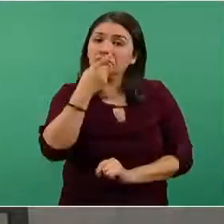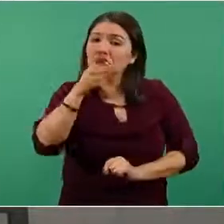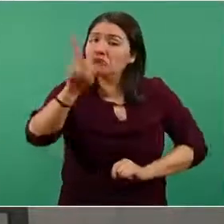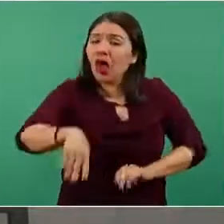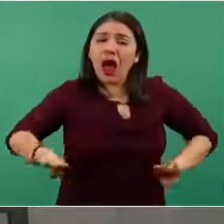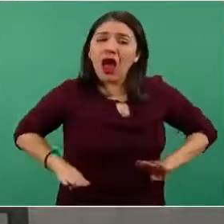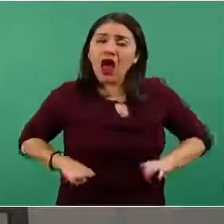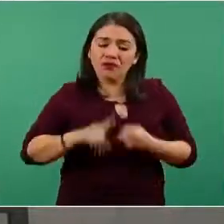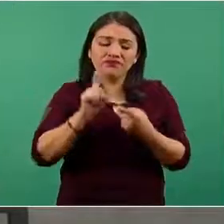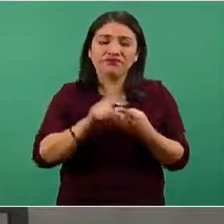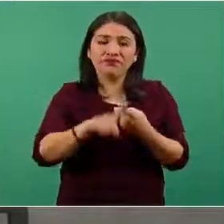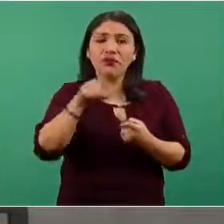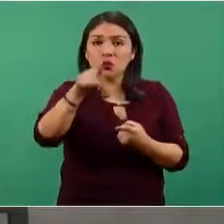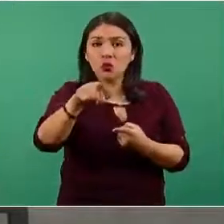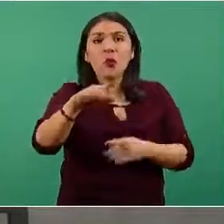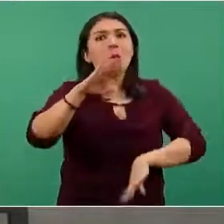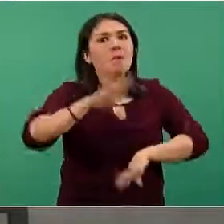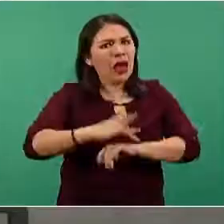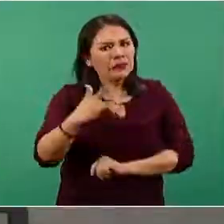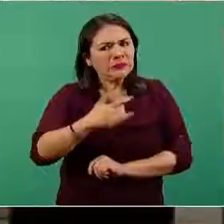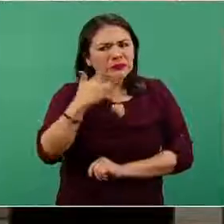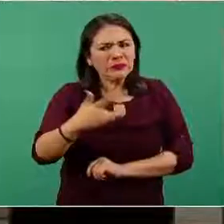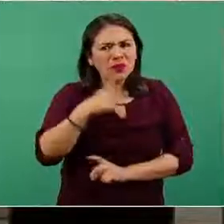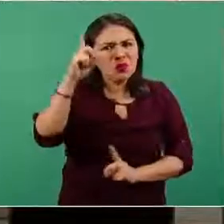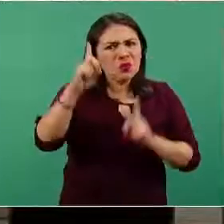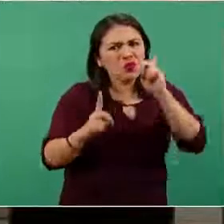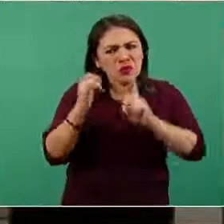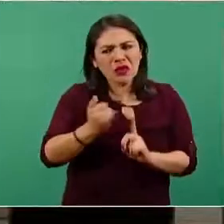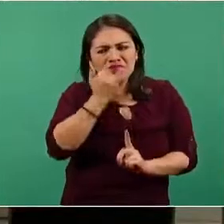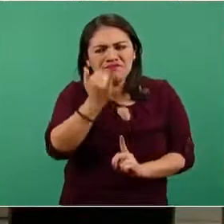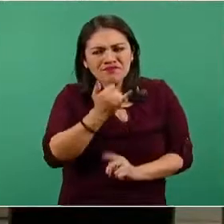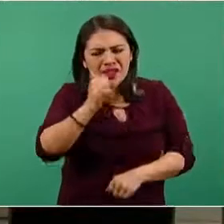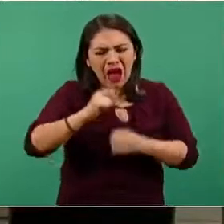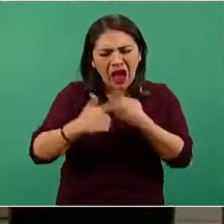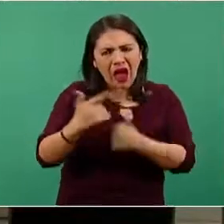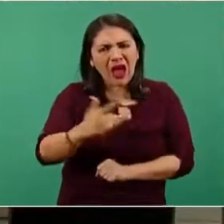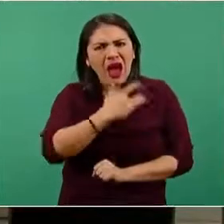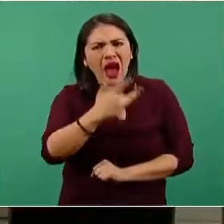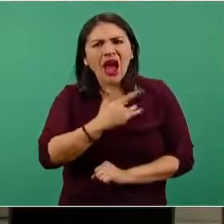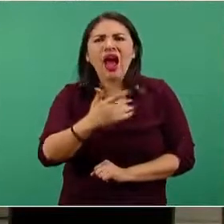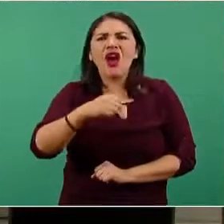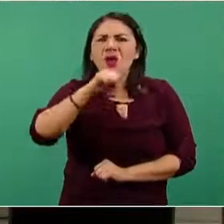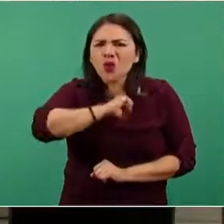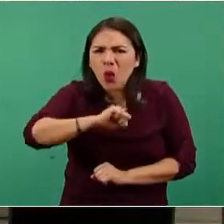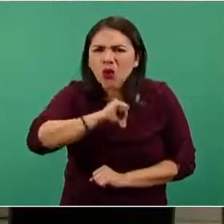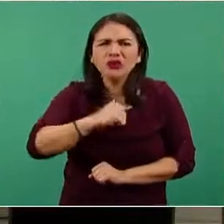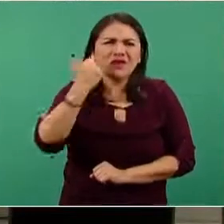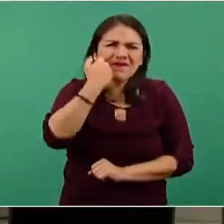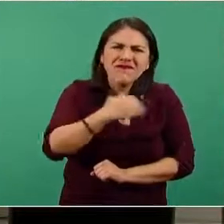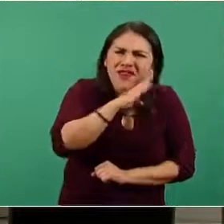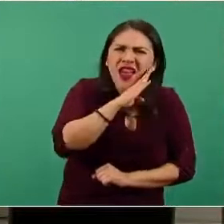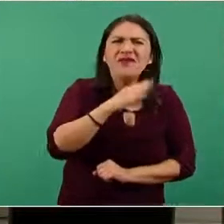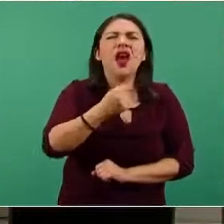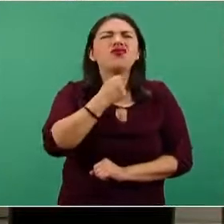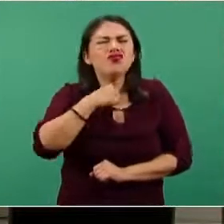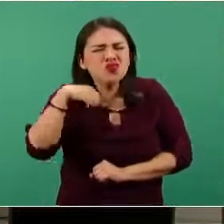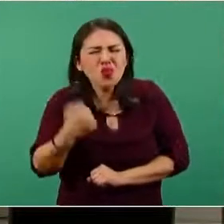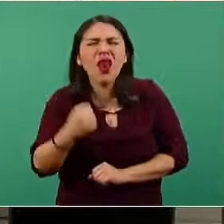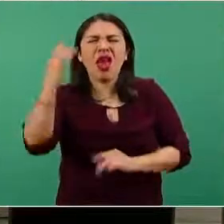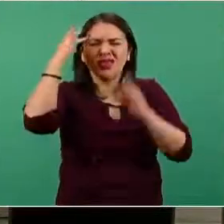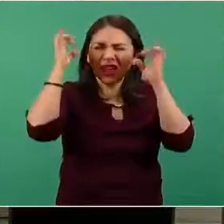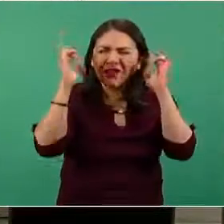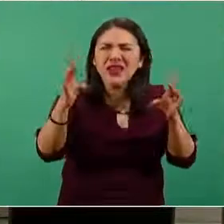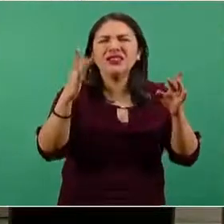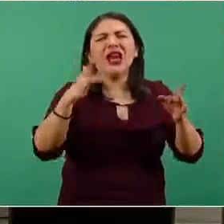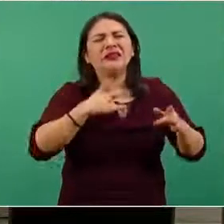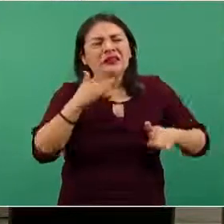es, uno, tener un alto grado de sospecha, cualquier síntoma, fiebre, tos, dolor de cabeza, dolor de garganta, sensación de